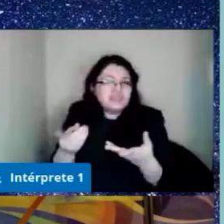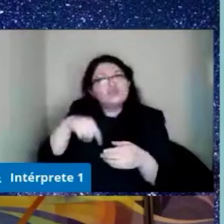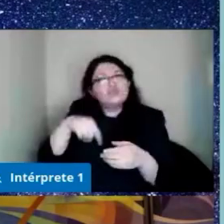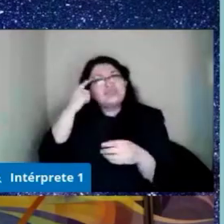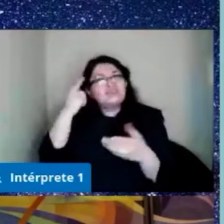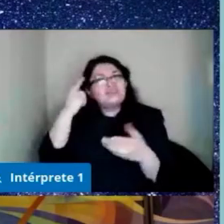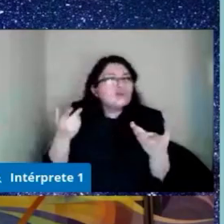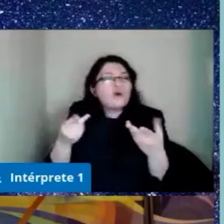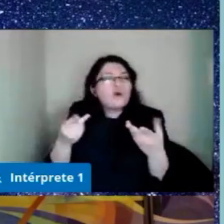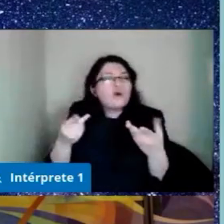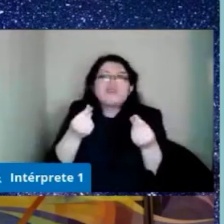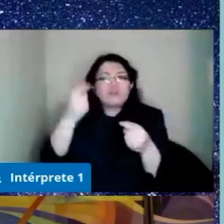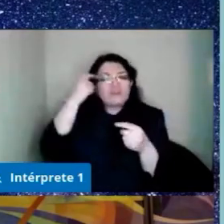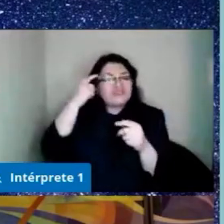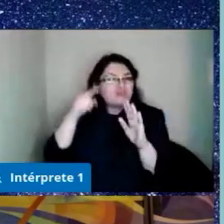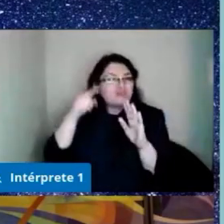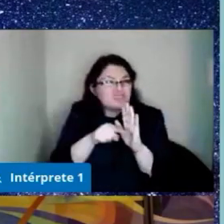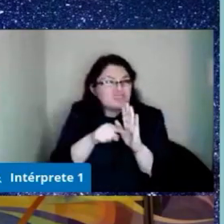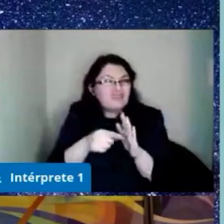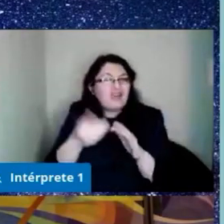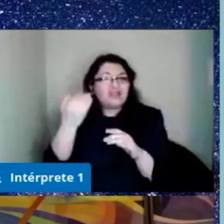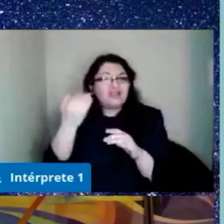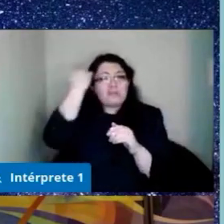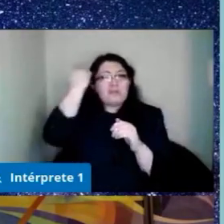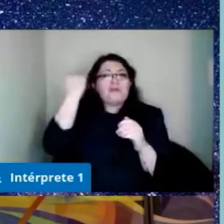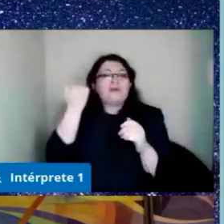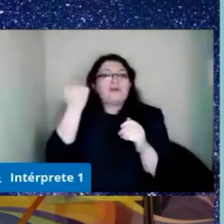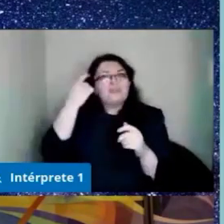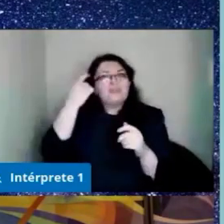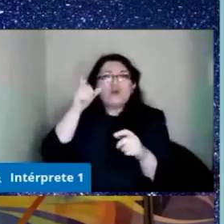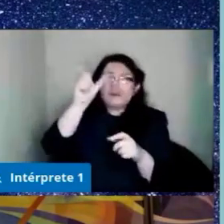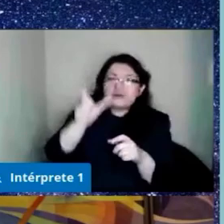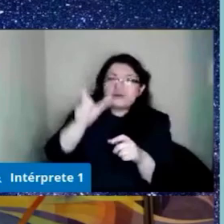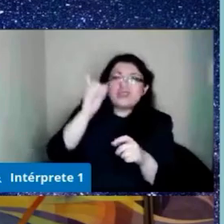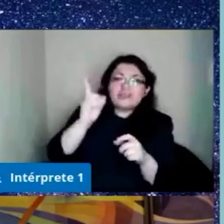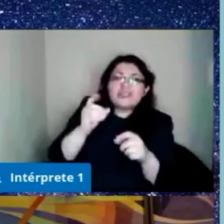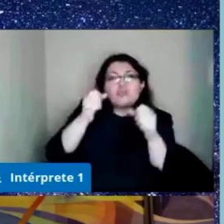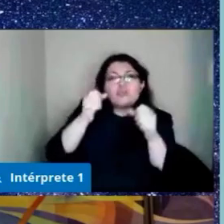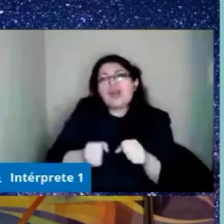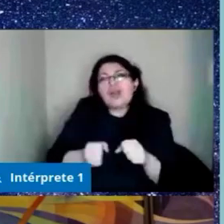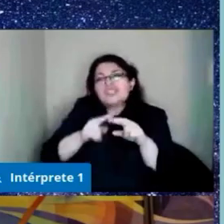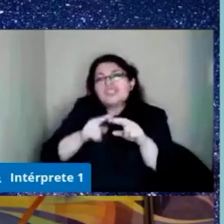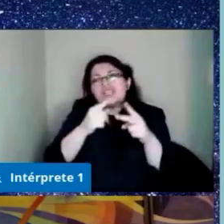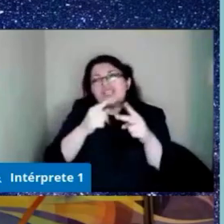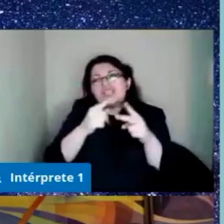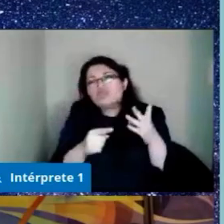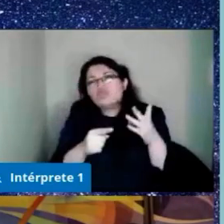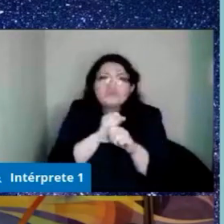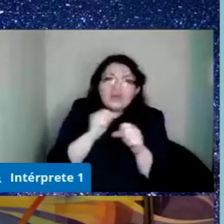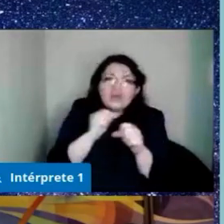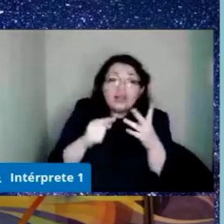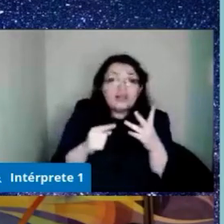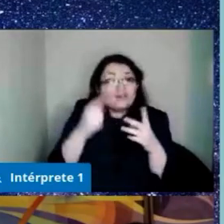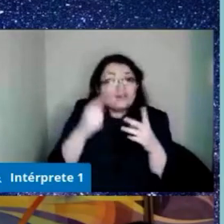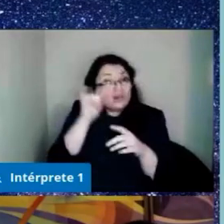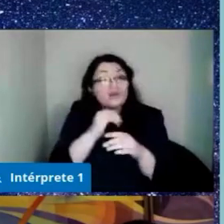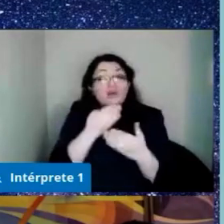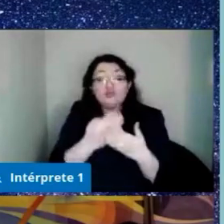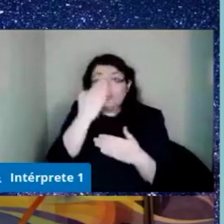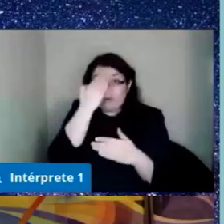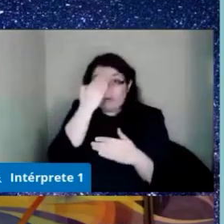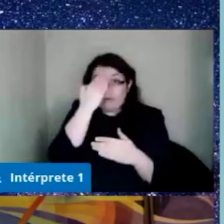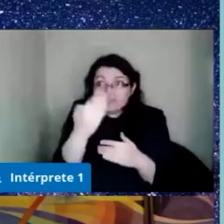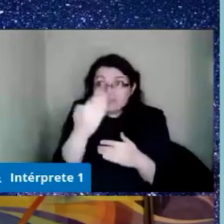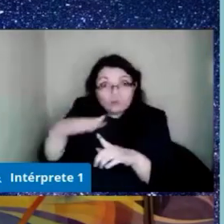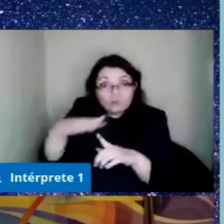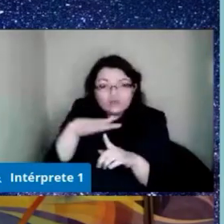un prejuicio sobre lo que puede hacer una persona con tal discapacidad, pero en realidad cuando vamos y nos enfrentamos a la realidad nos damos cuenta que no es